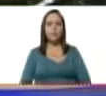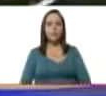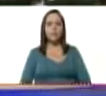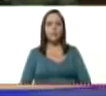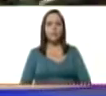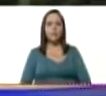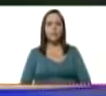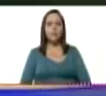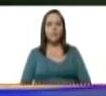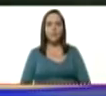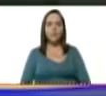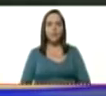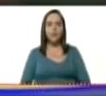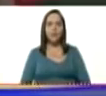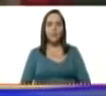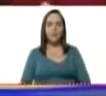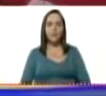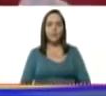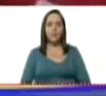Para aquellos